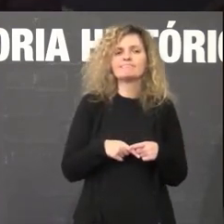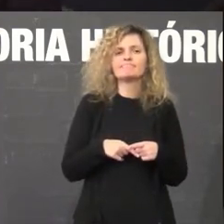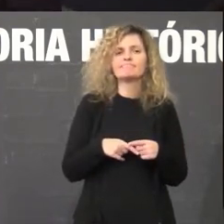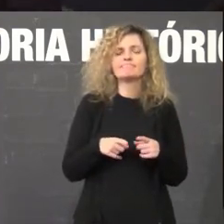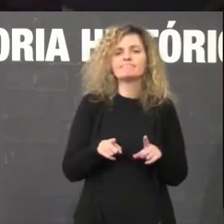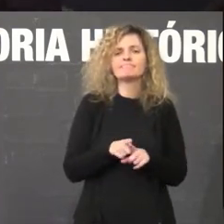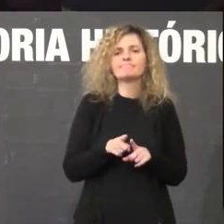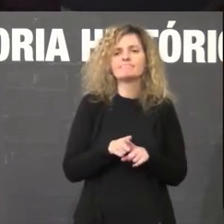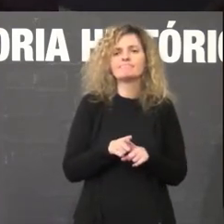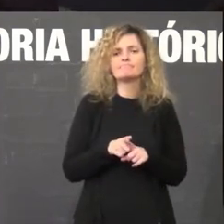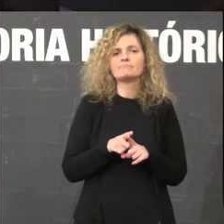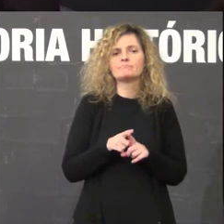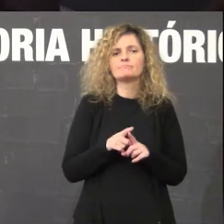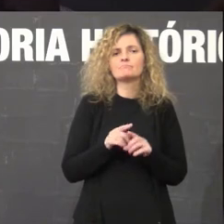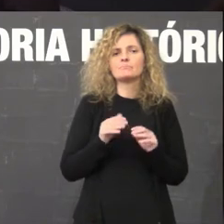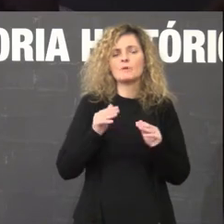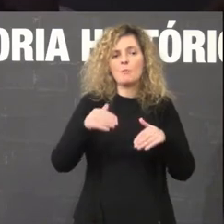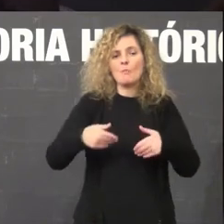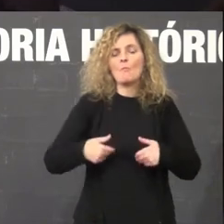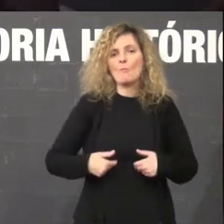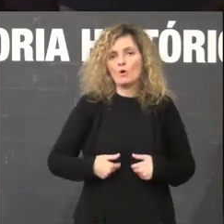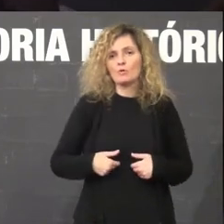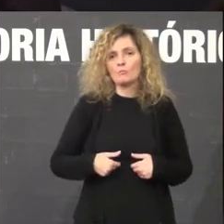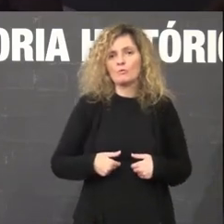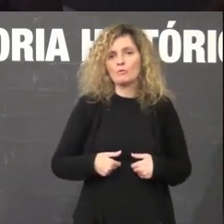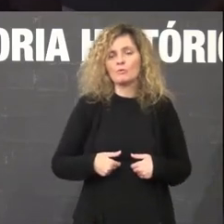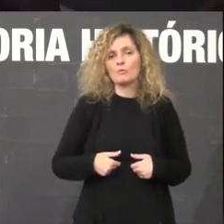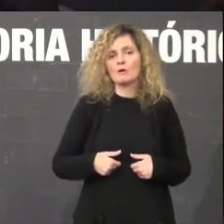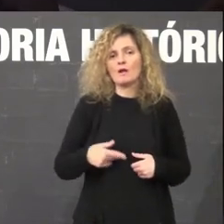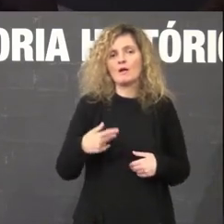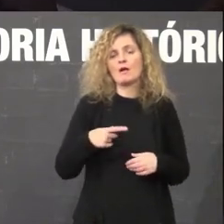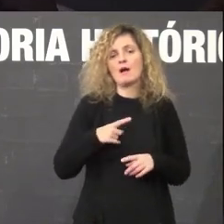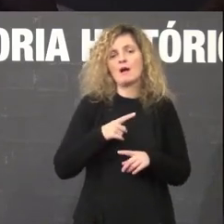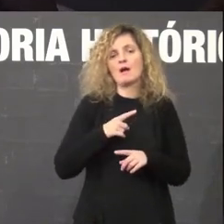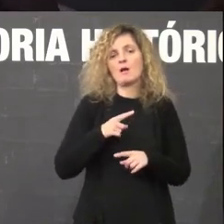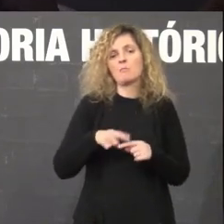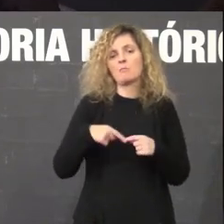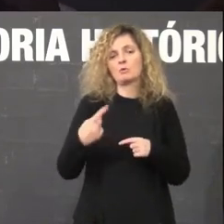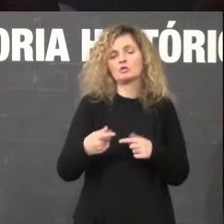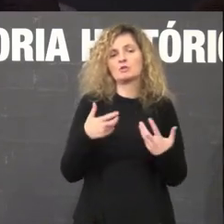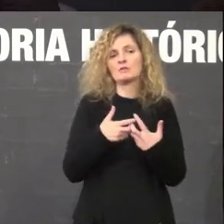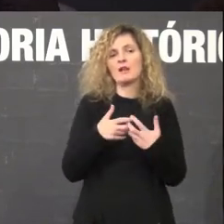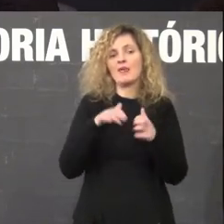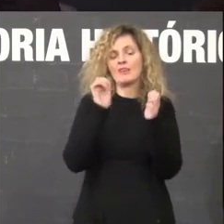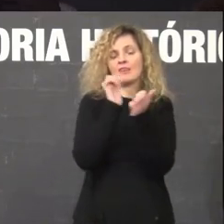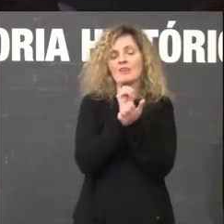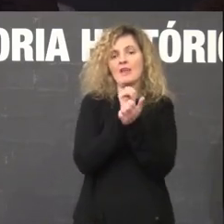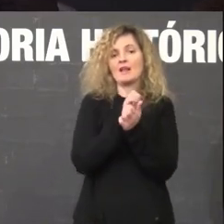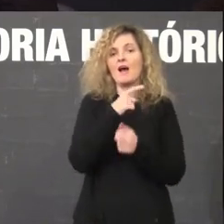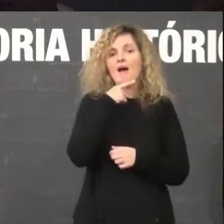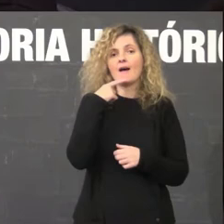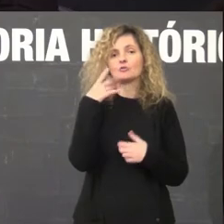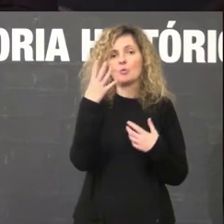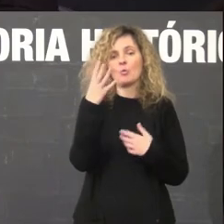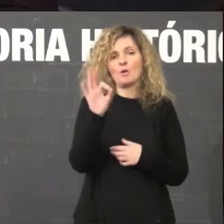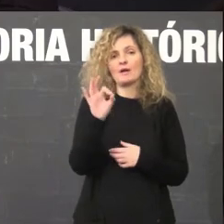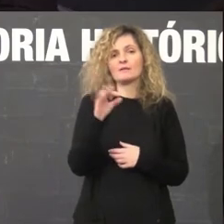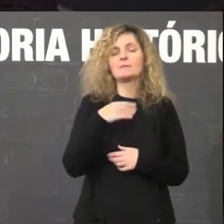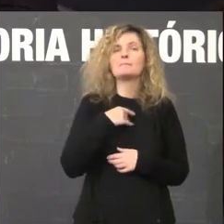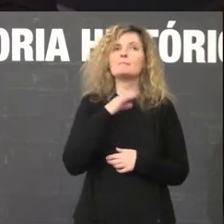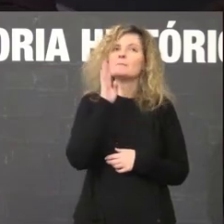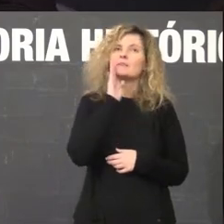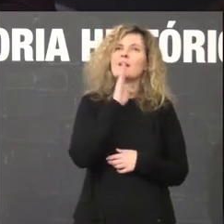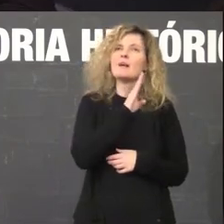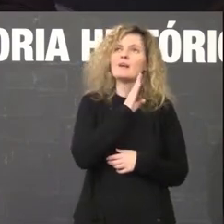é detida, volvo a posguerra, é detida despois nos anos 40, miña nai